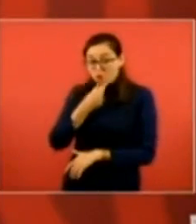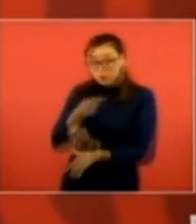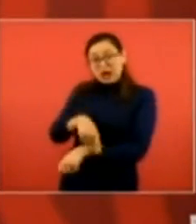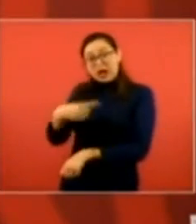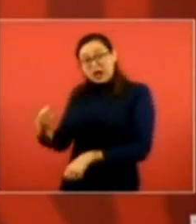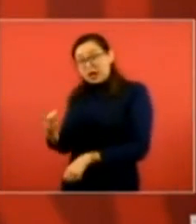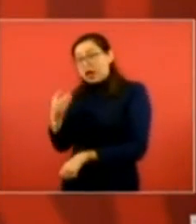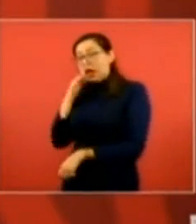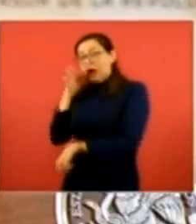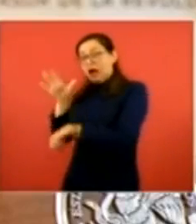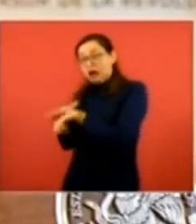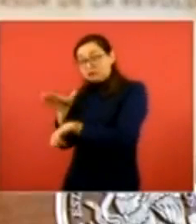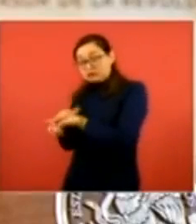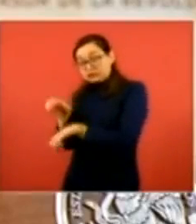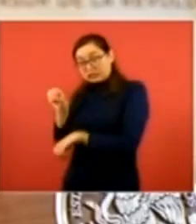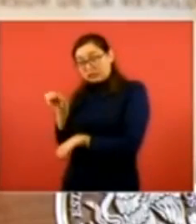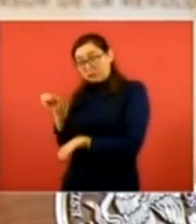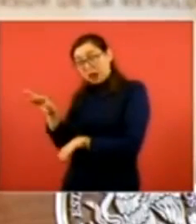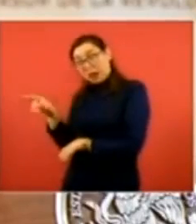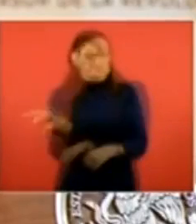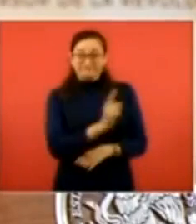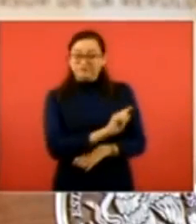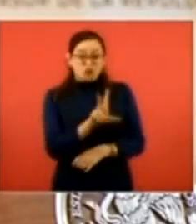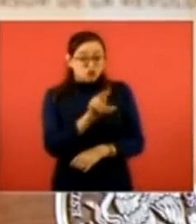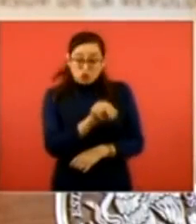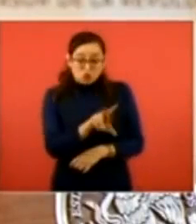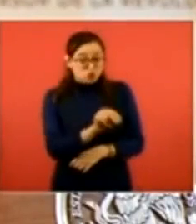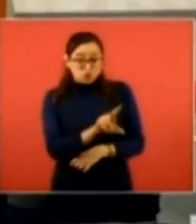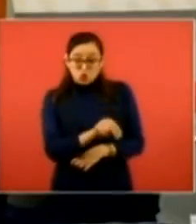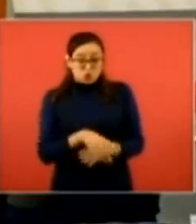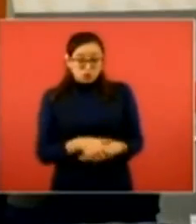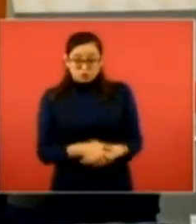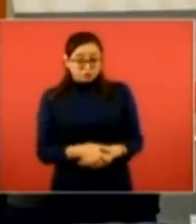no. Y mucho menos elementos. Ya no es como antes, pues.